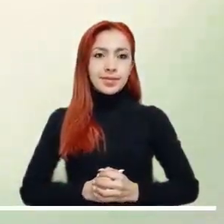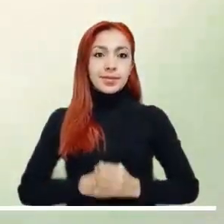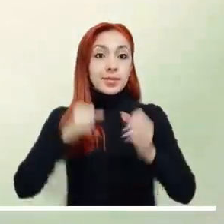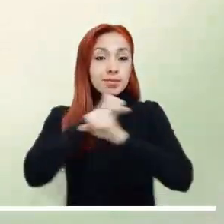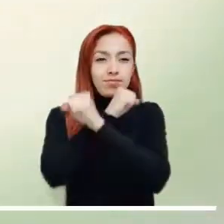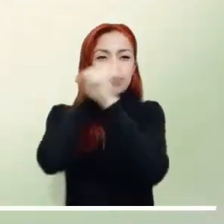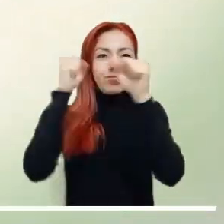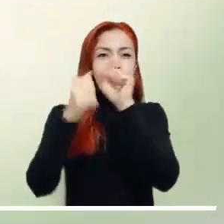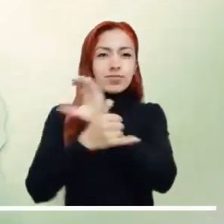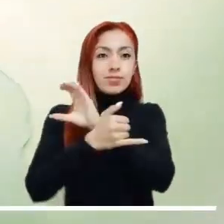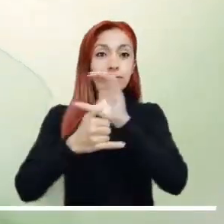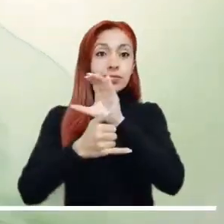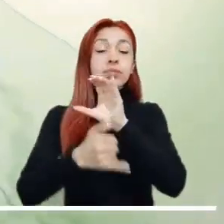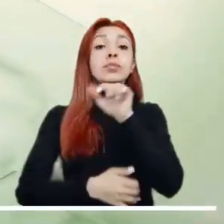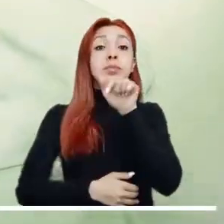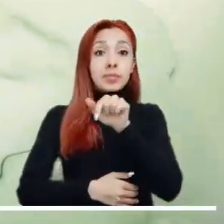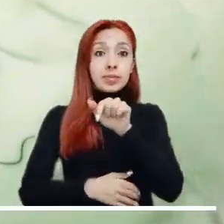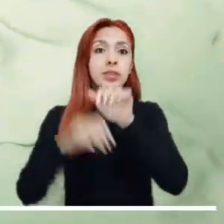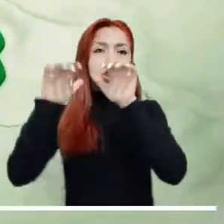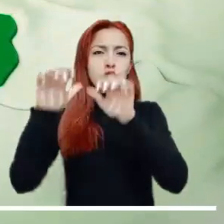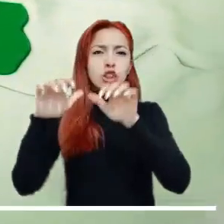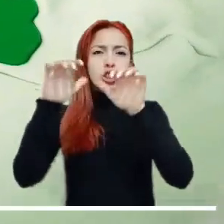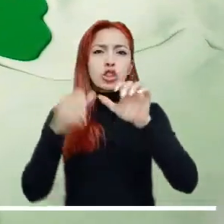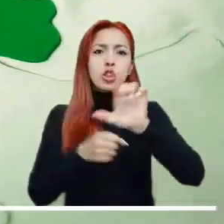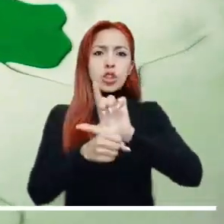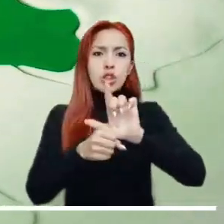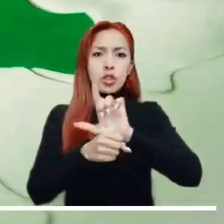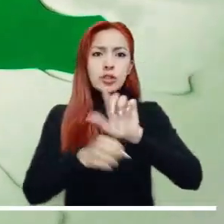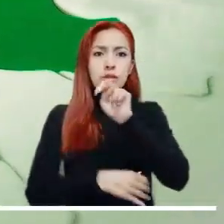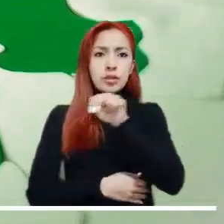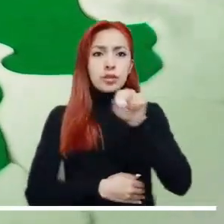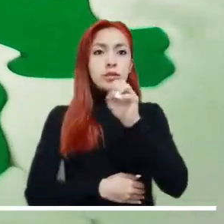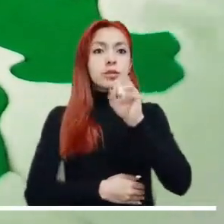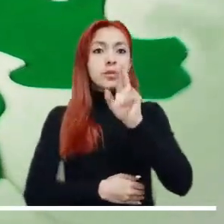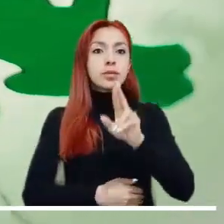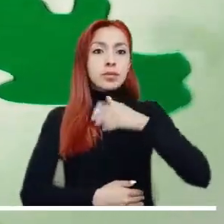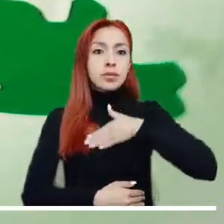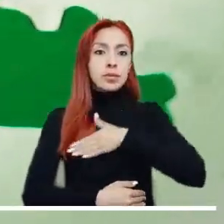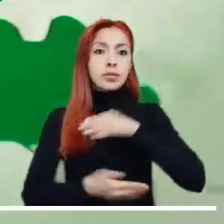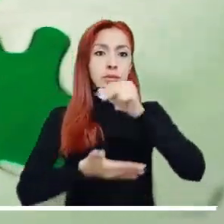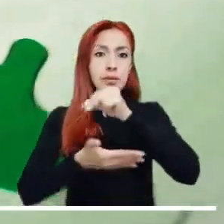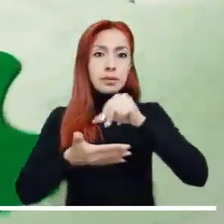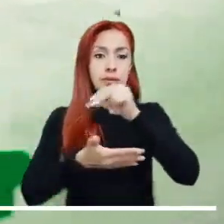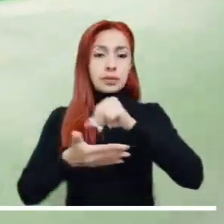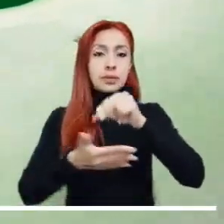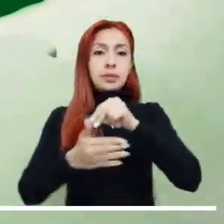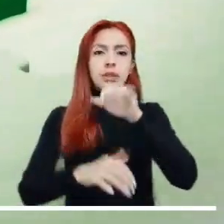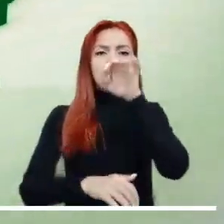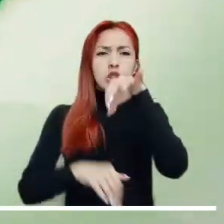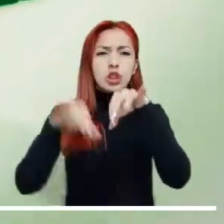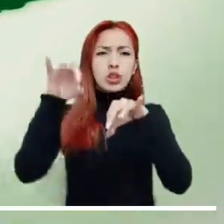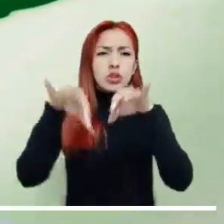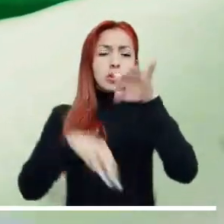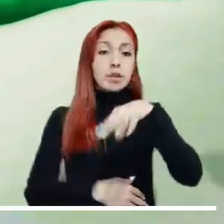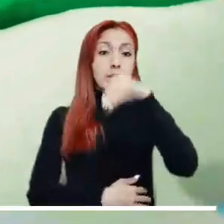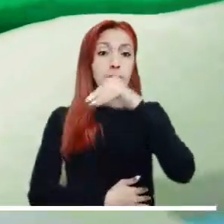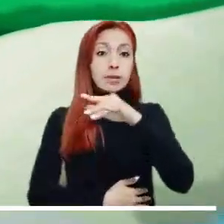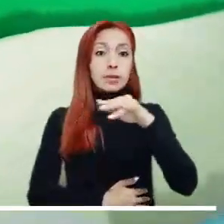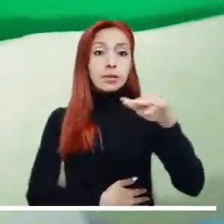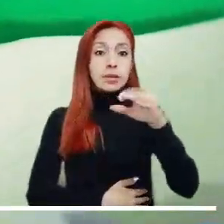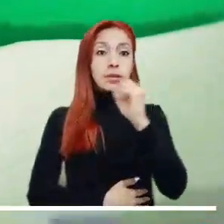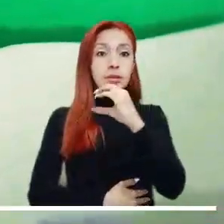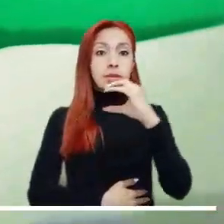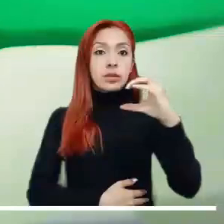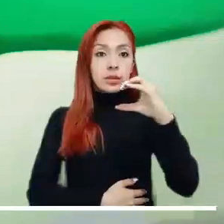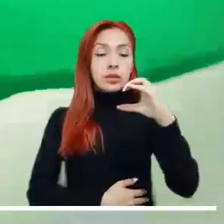podría presentar lluvias locales en el norte y sur de Bolívar y Atlántico y lloviznas en Magdalena, occidente de La